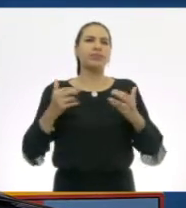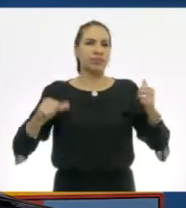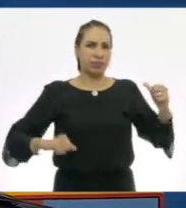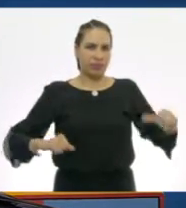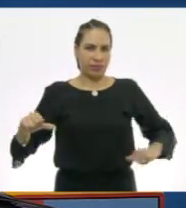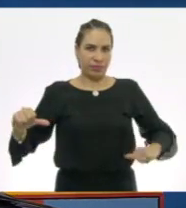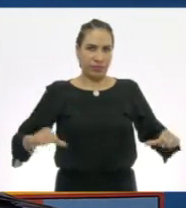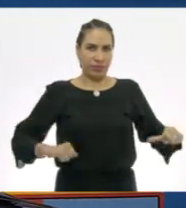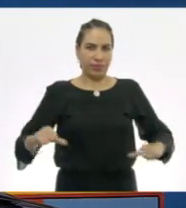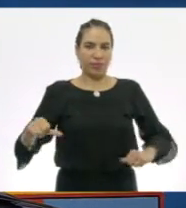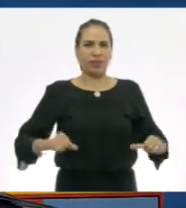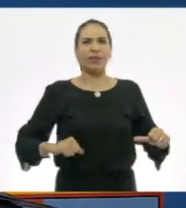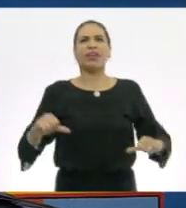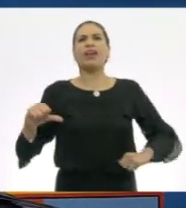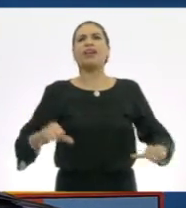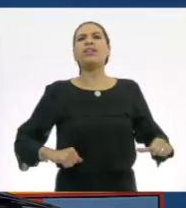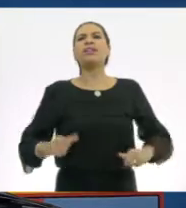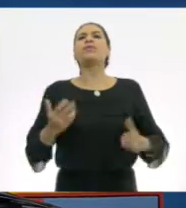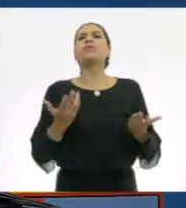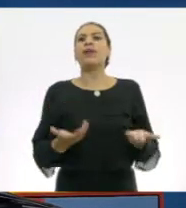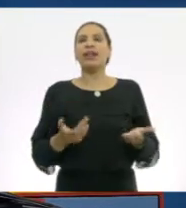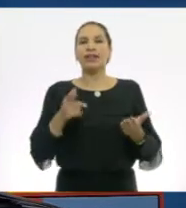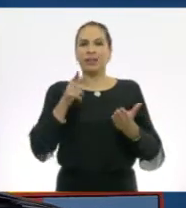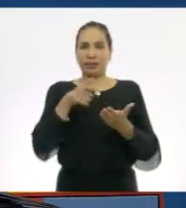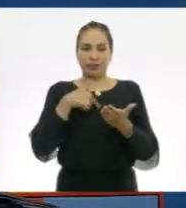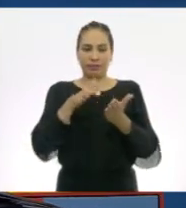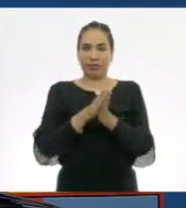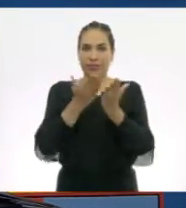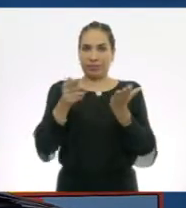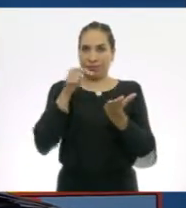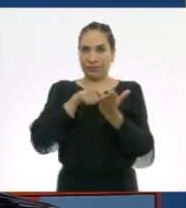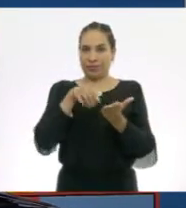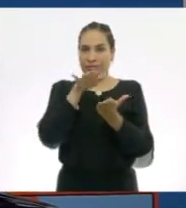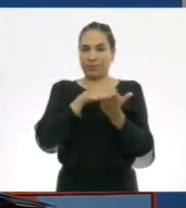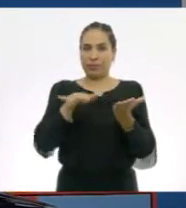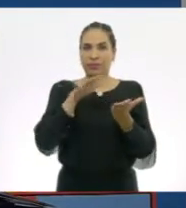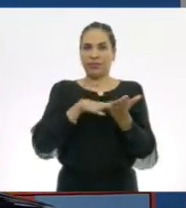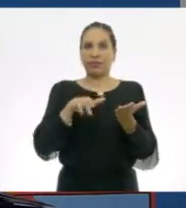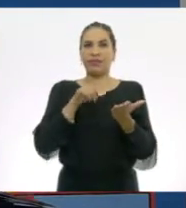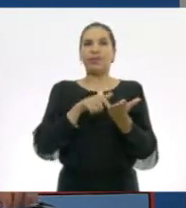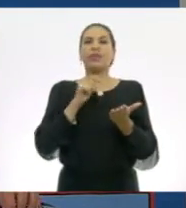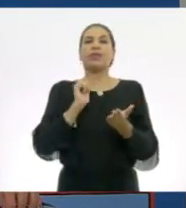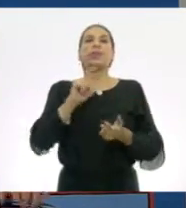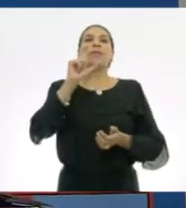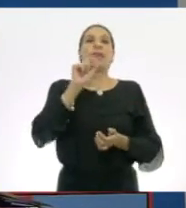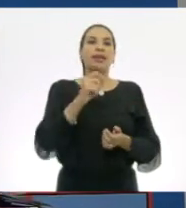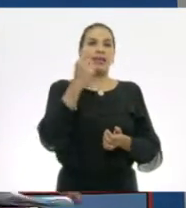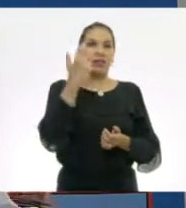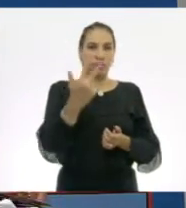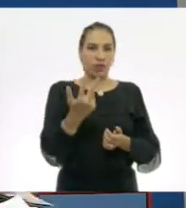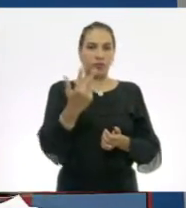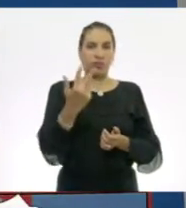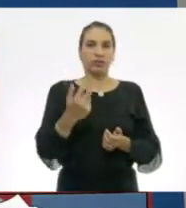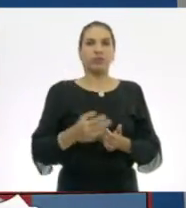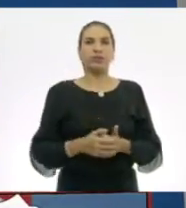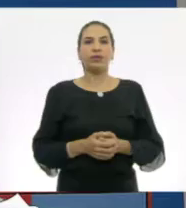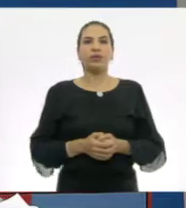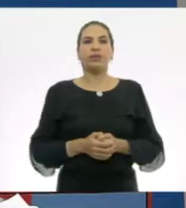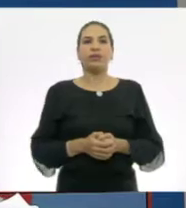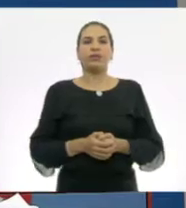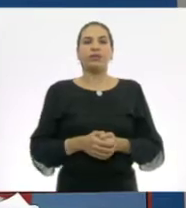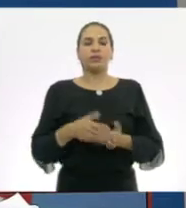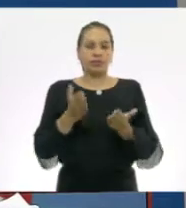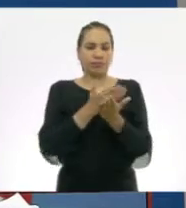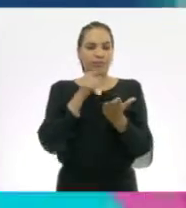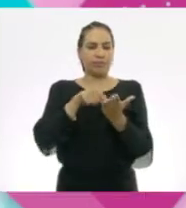actividad. Esta actividad está en su libro de texto en la página 28 y